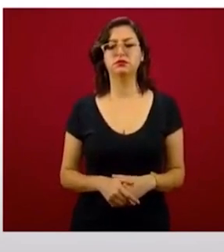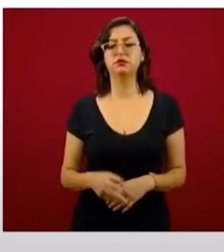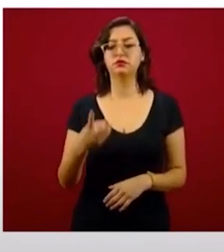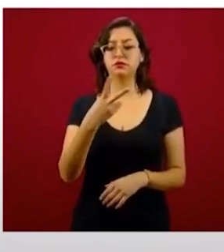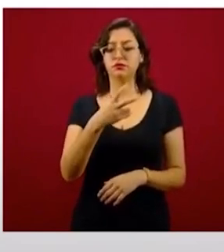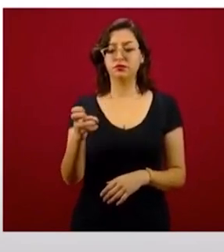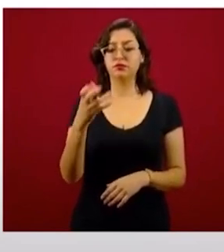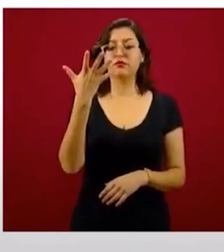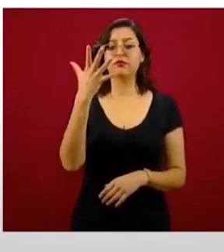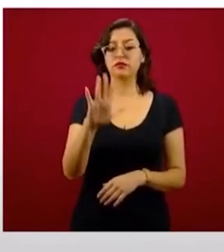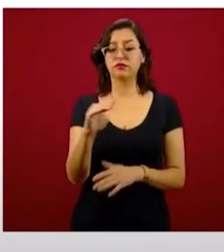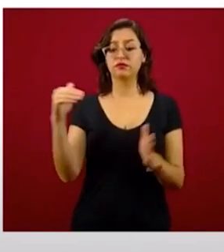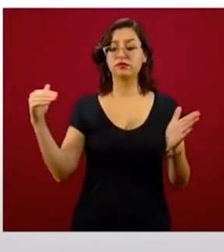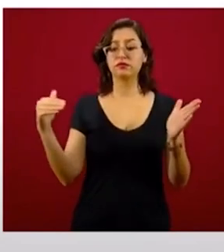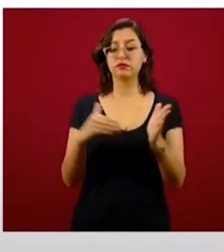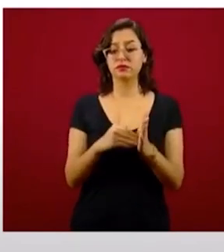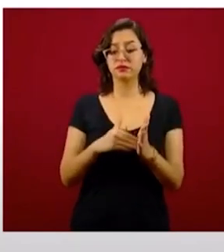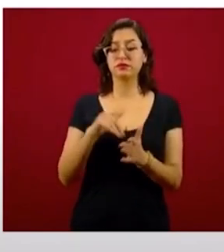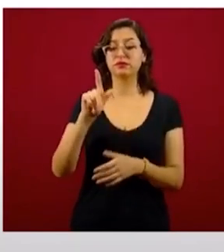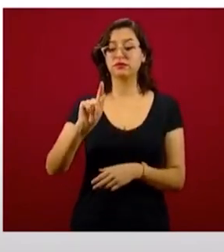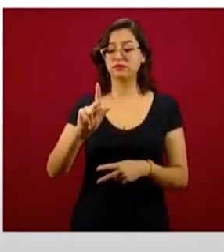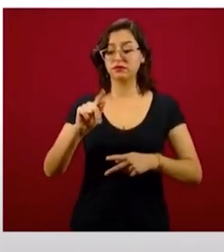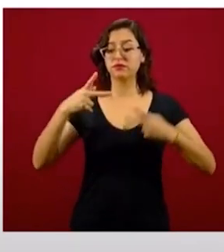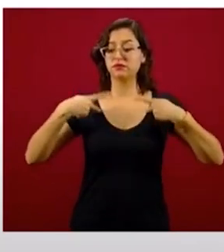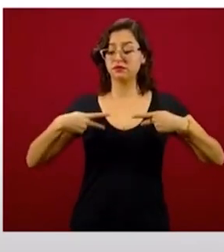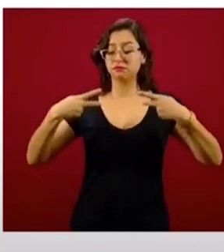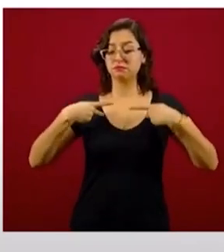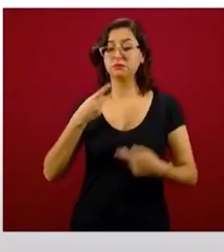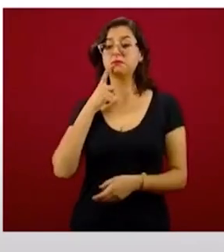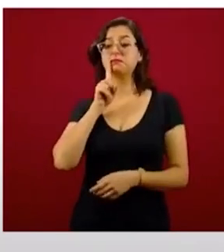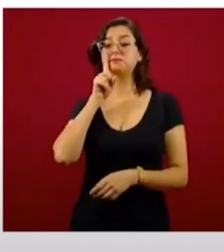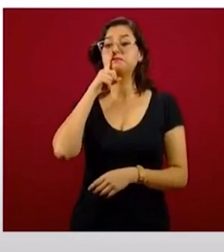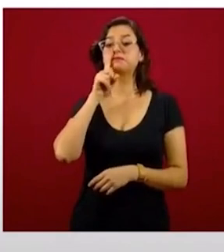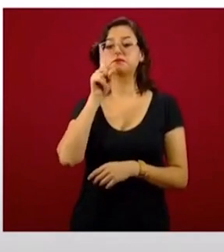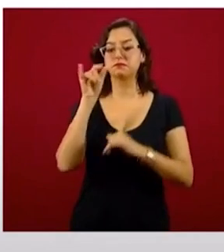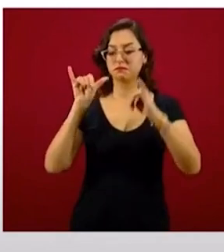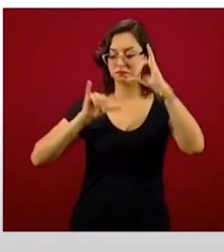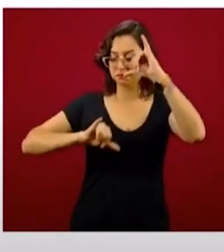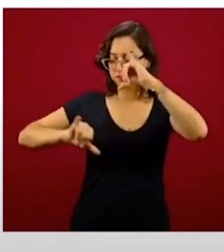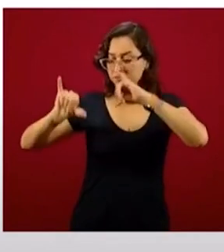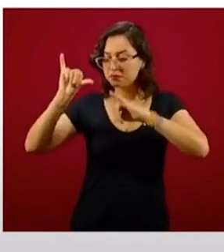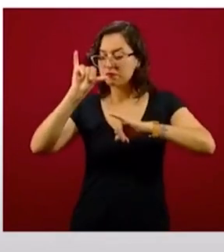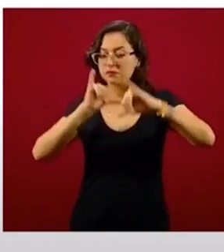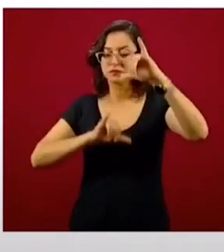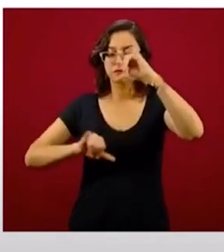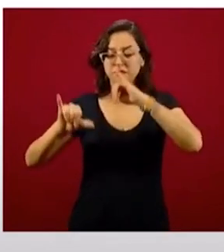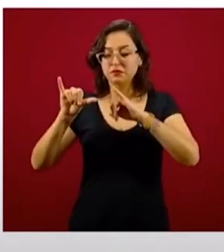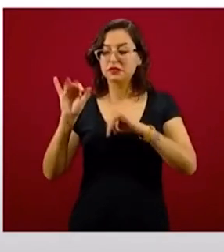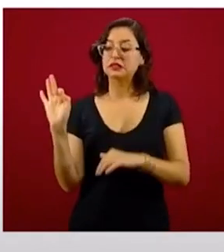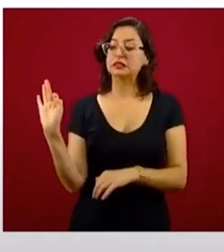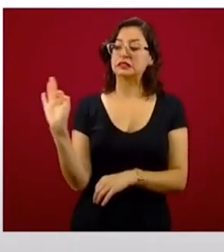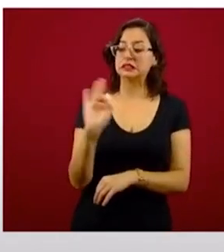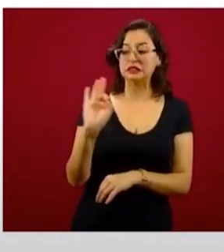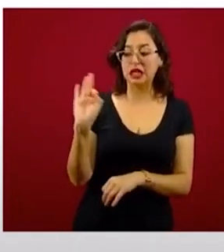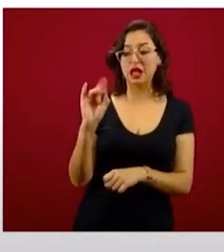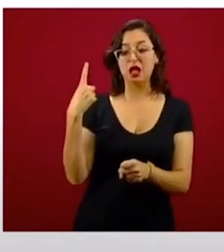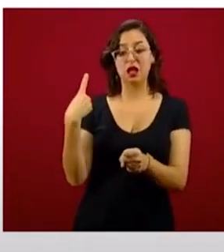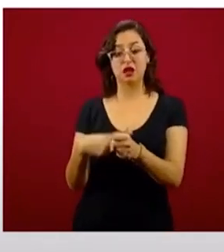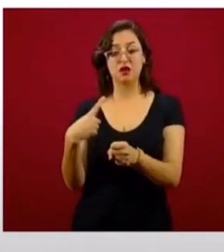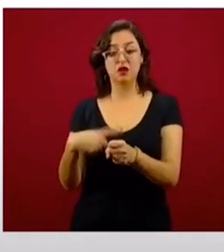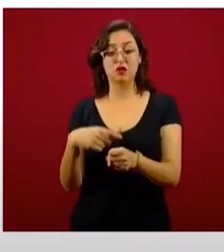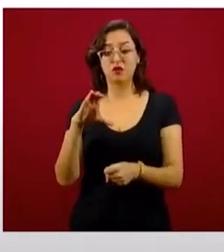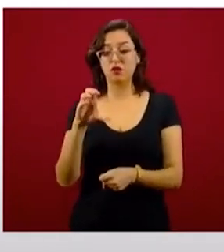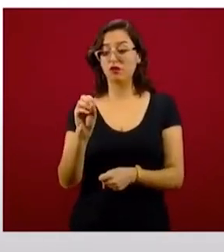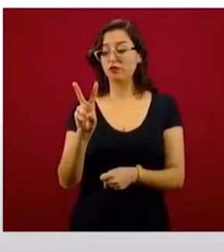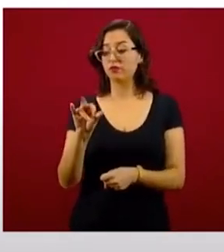mil 70 personas las que ingresaron a protocolo de estudio es decir que han sido clasificadas como casos sospechosos de